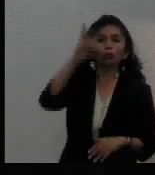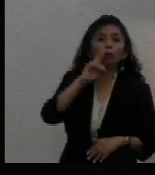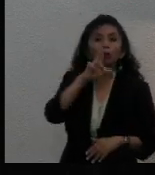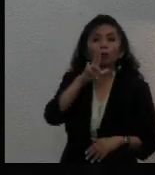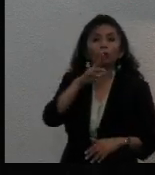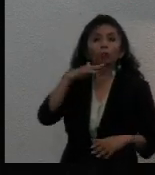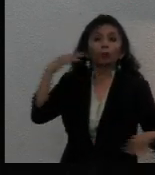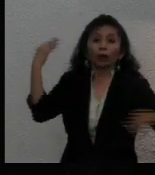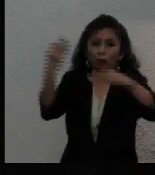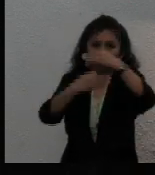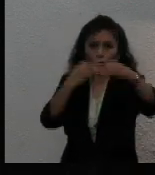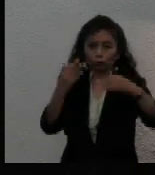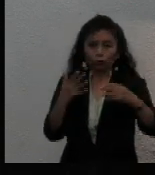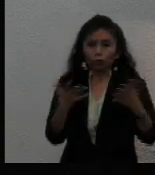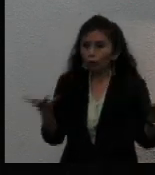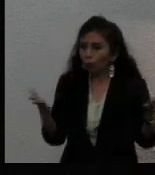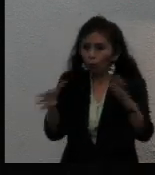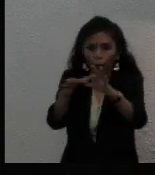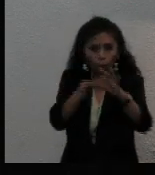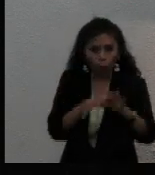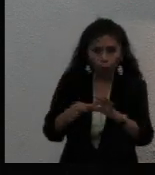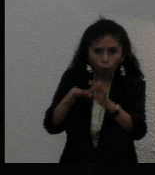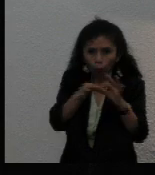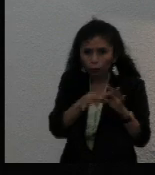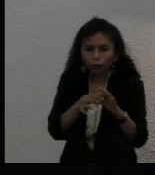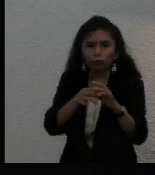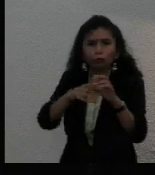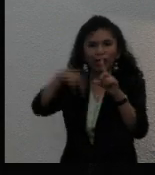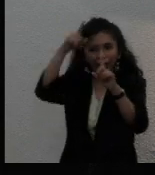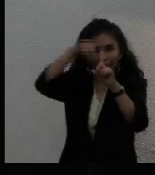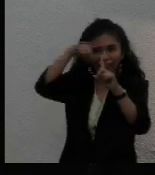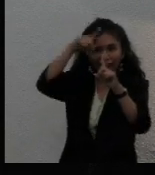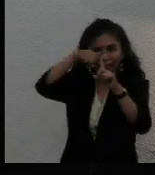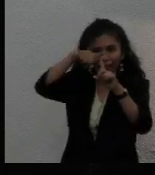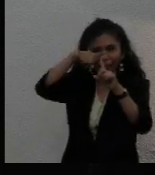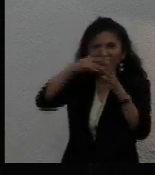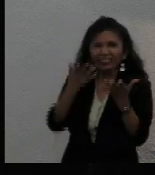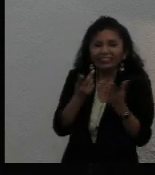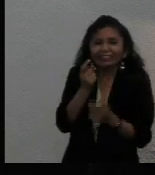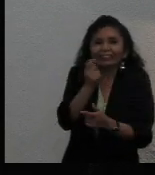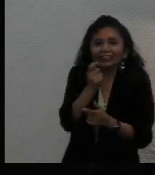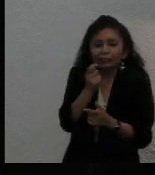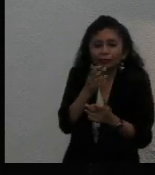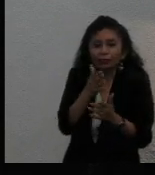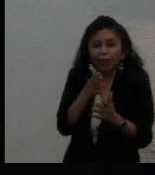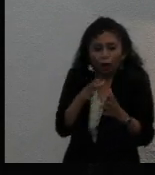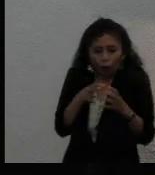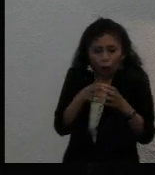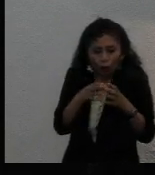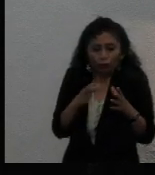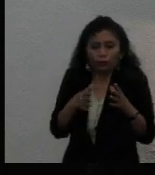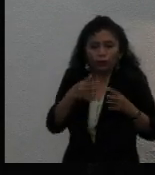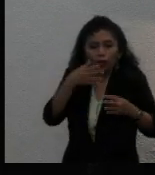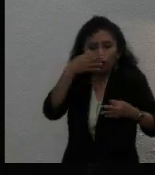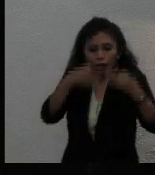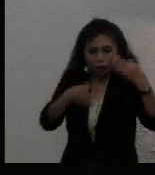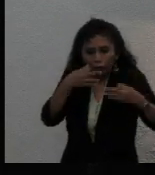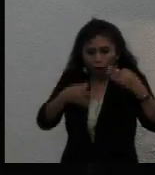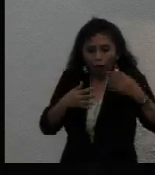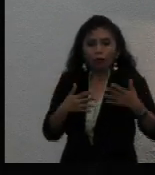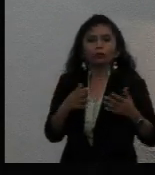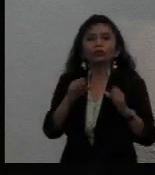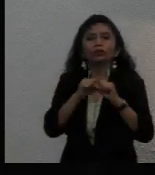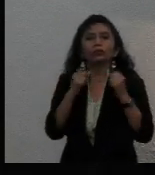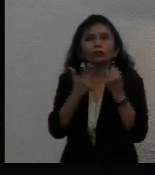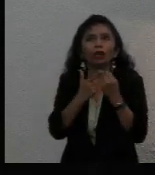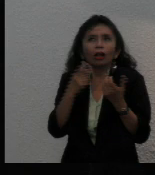todos. Sigamos unidos en esta noble tarea de construir una comunidad en la que la justicia social no sea solo